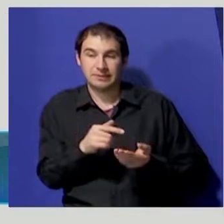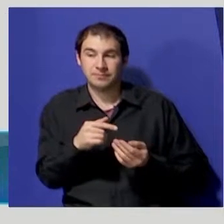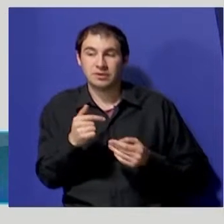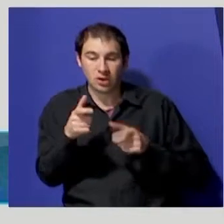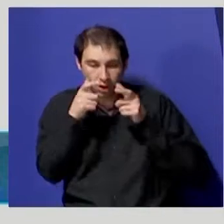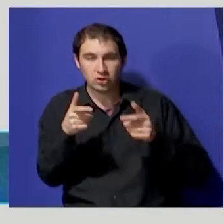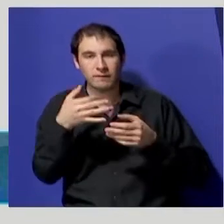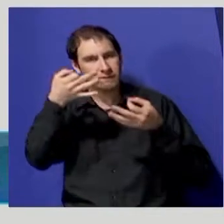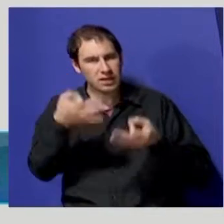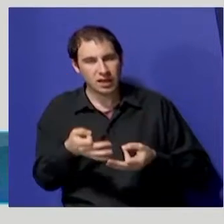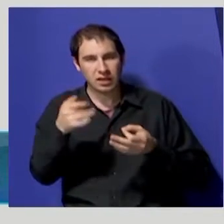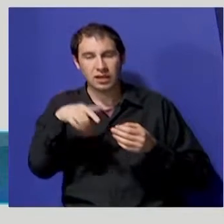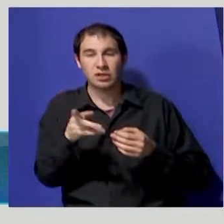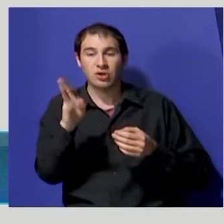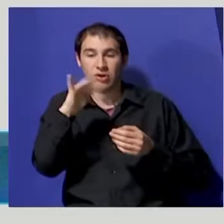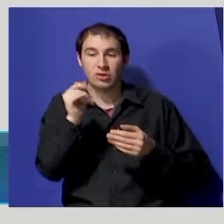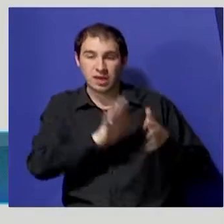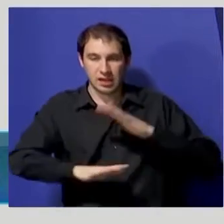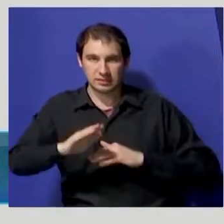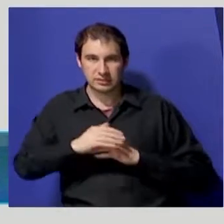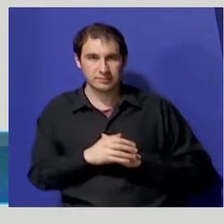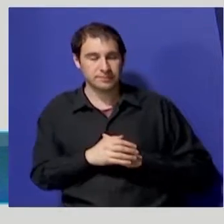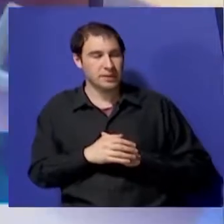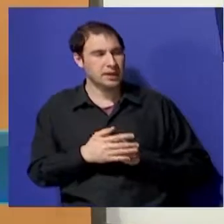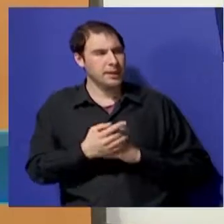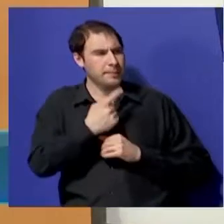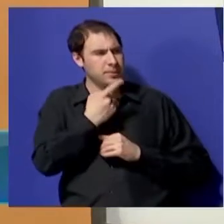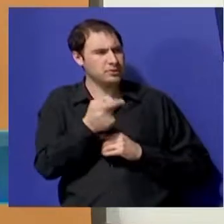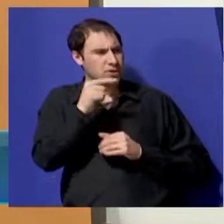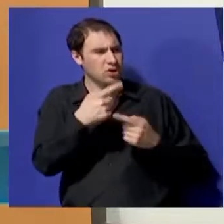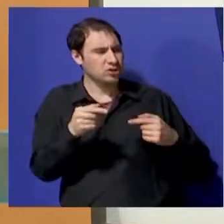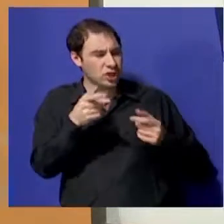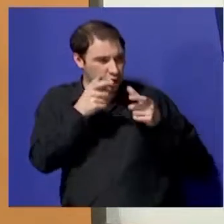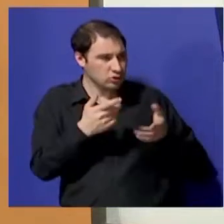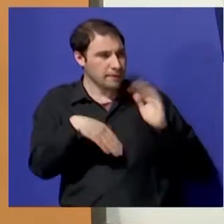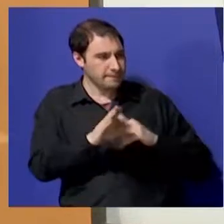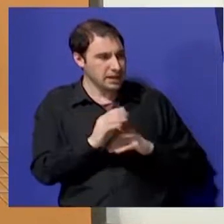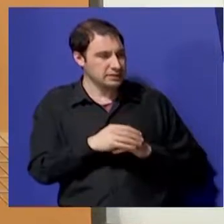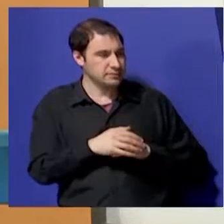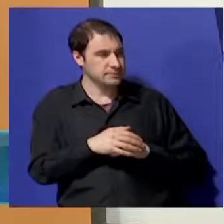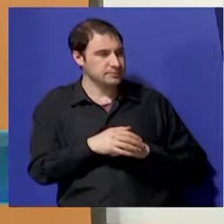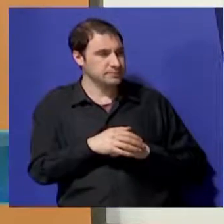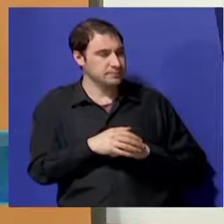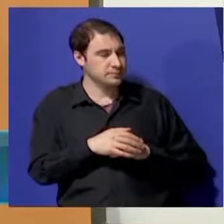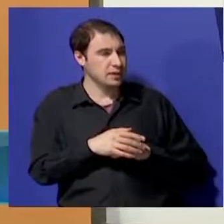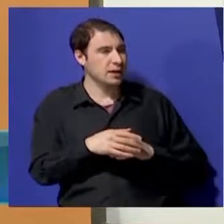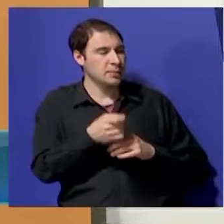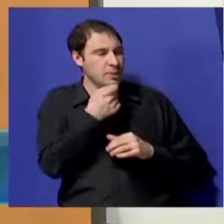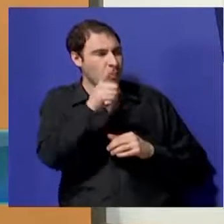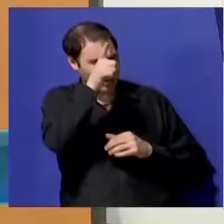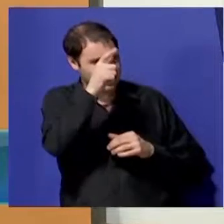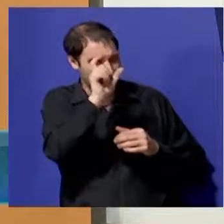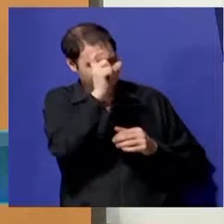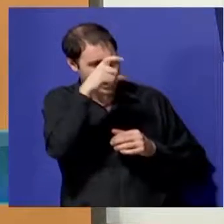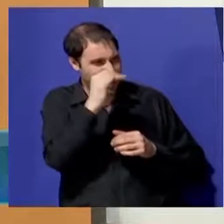un estudio serio hay que hacerlo todos los días. Claro. Saúl, para conocer un poco más sobre los controles y demás, existe una policía minera, ¿no?,